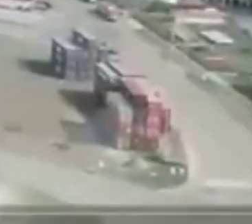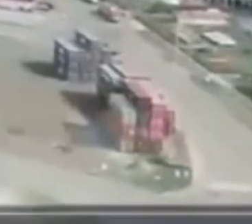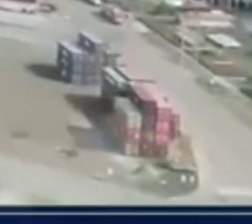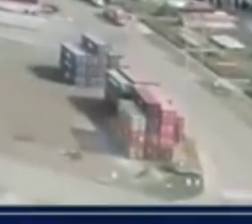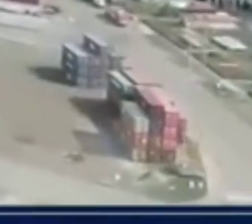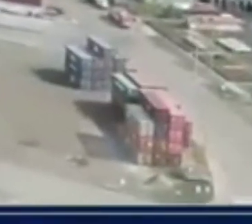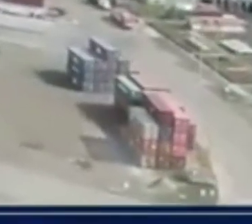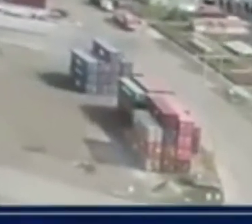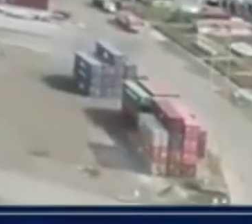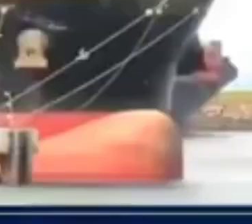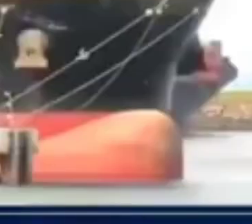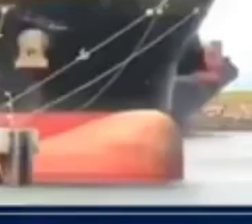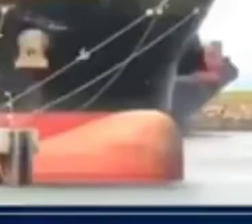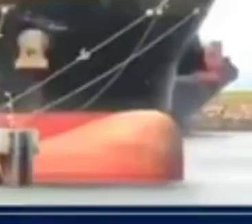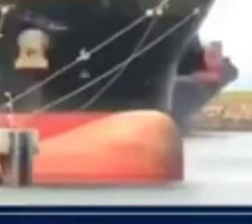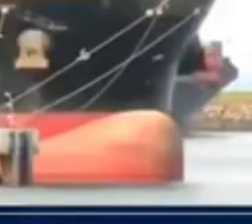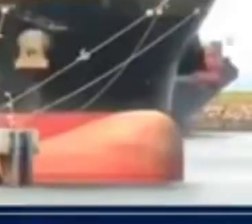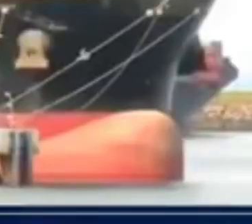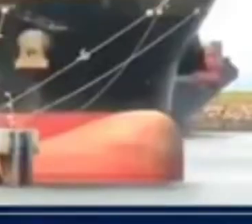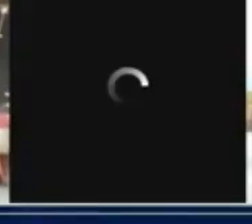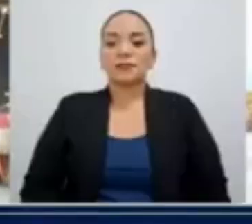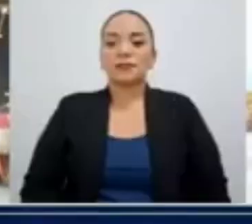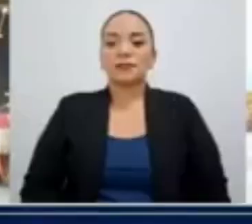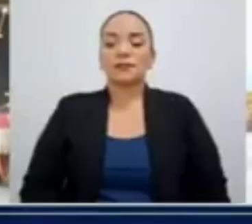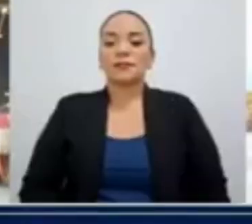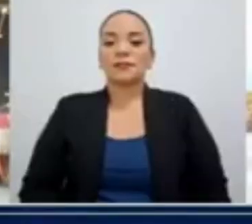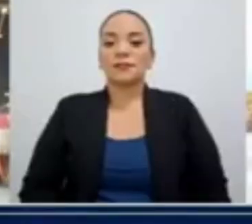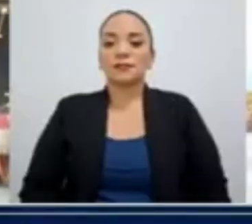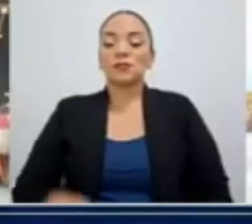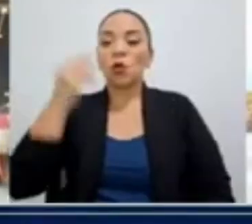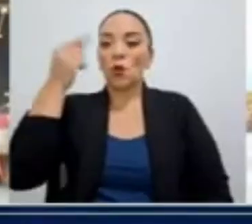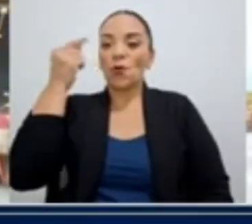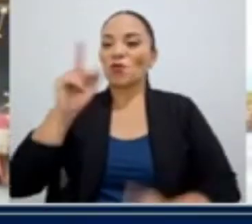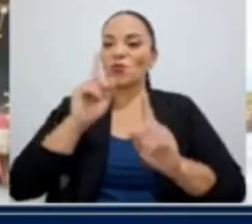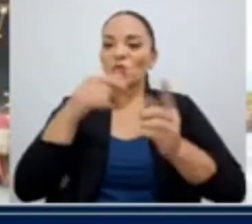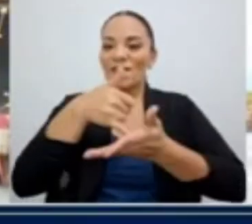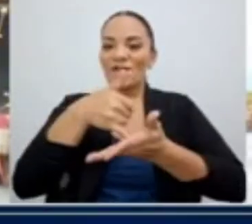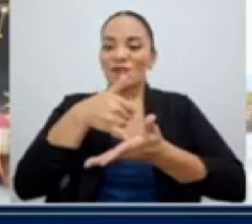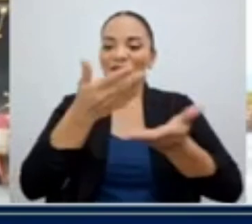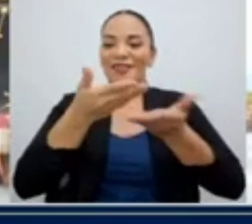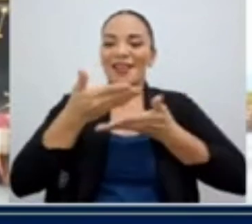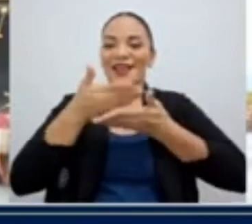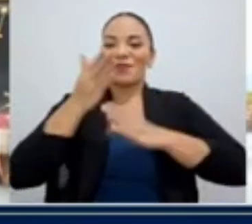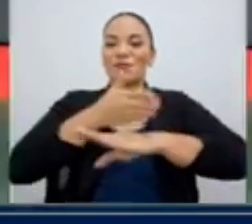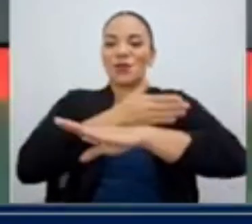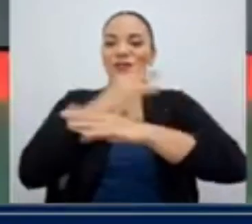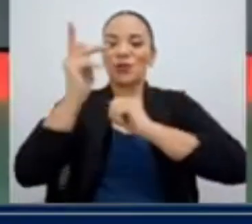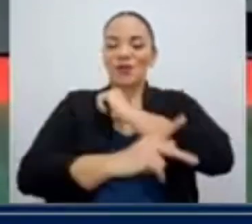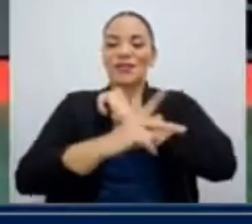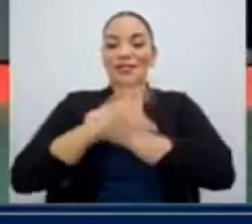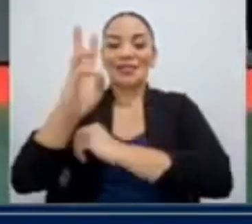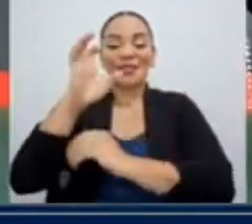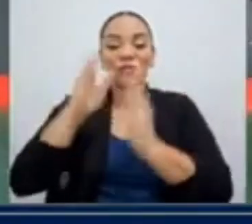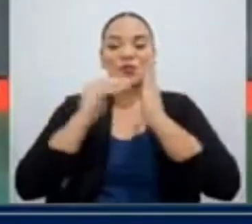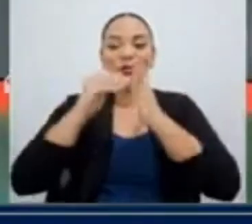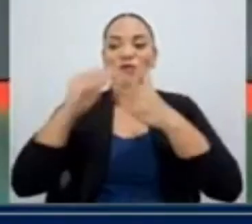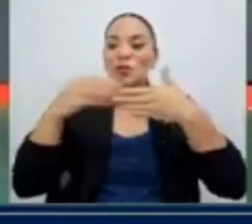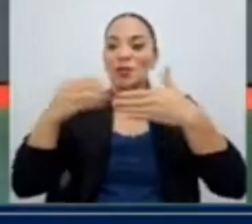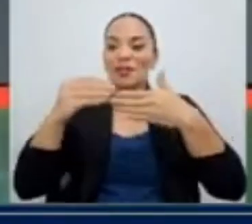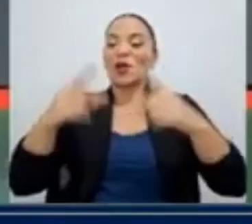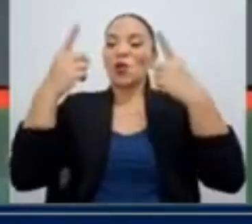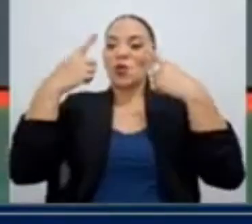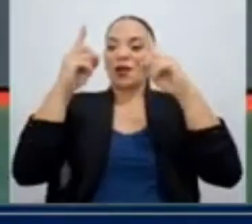Este gobierno no afloja en su misión de traer progreso al país. Una inversión de $600 millones permitirá